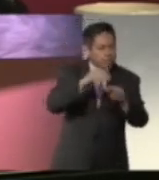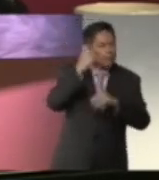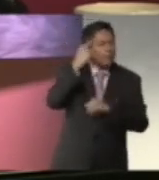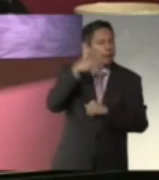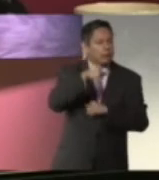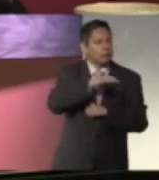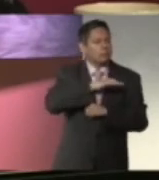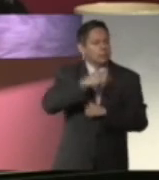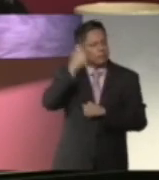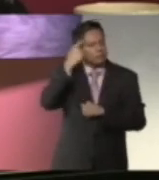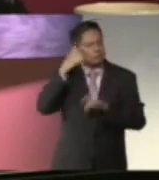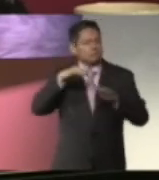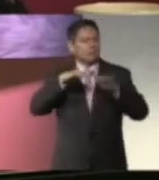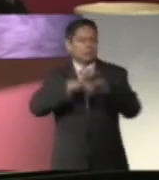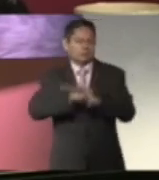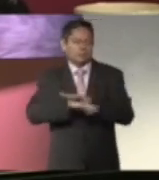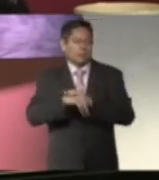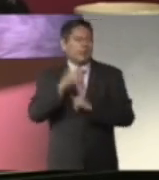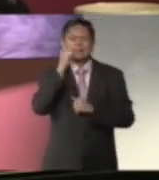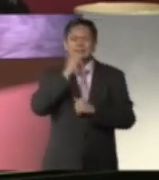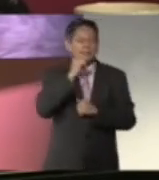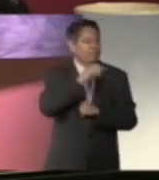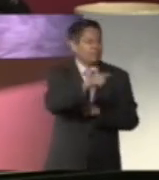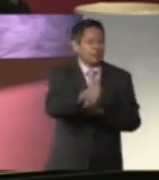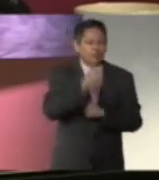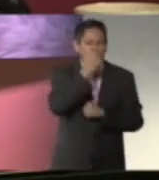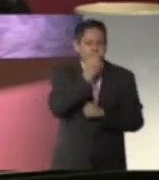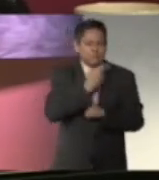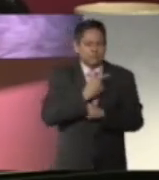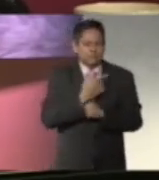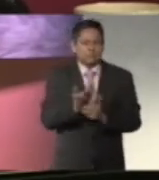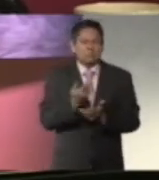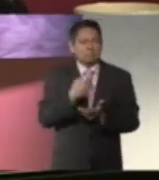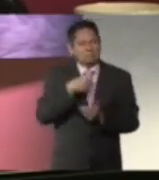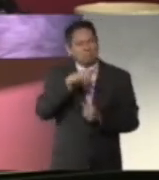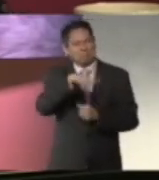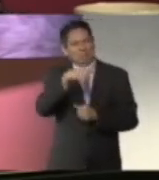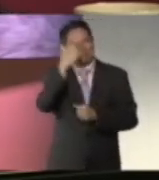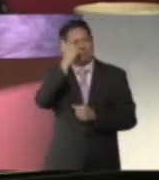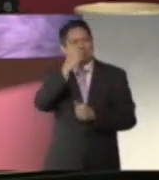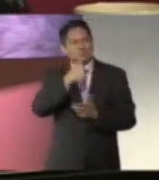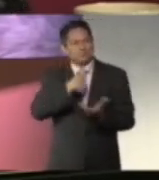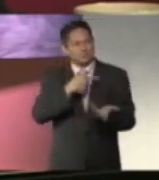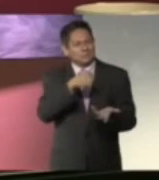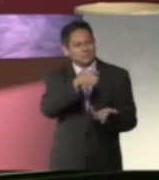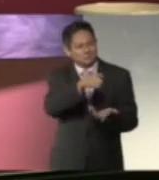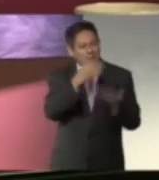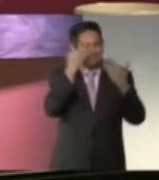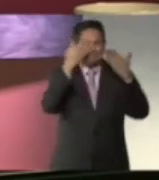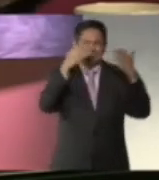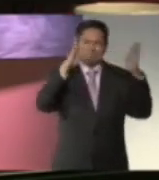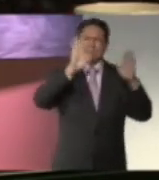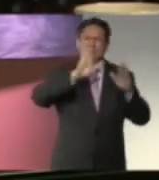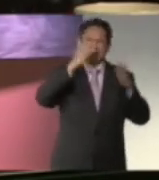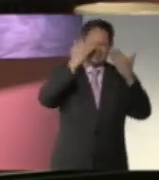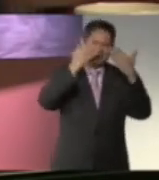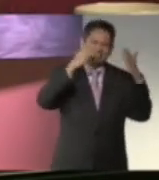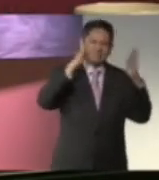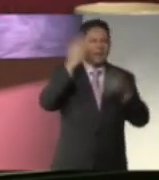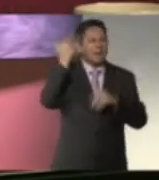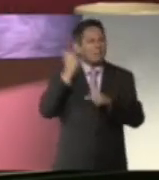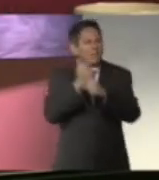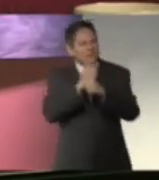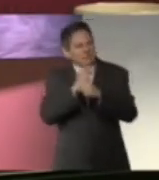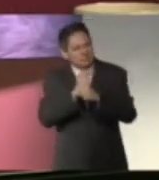Un comentario siempre es, no sé por qué no me he puesto a pensar en esto, ¿no? O sea, no sé por qué desde la licenciatura